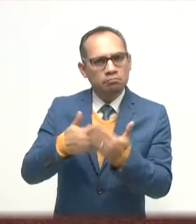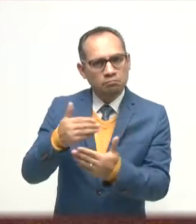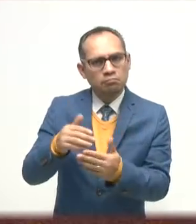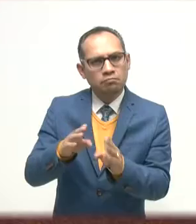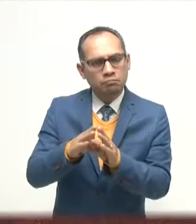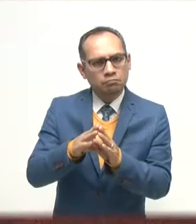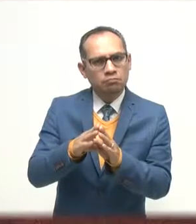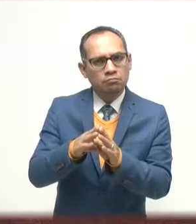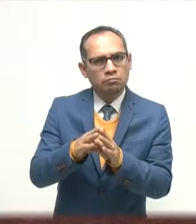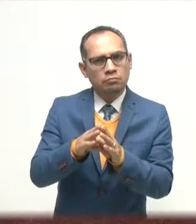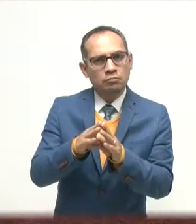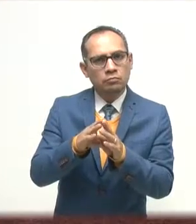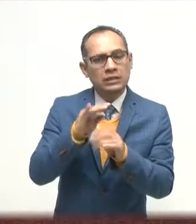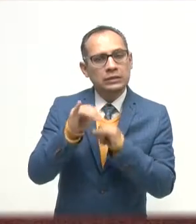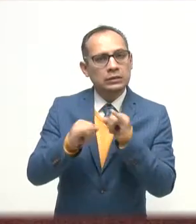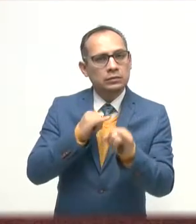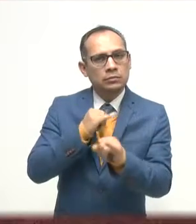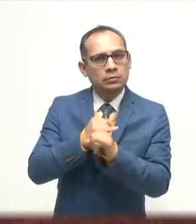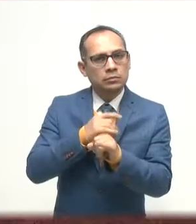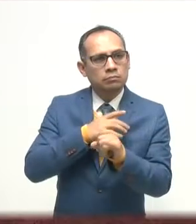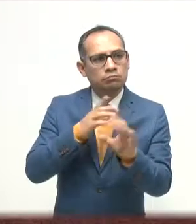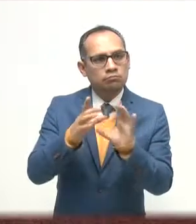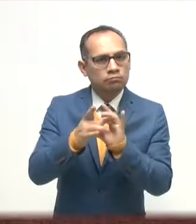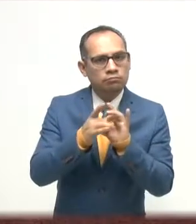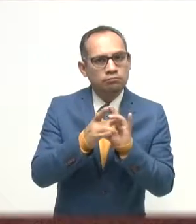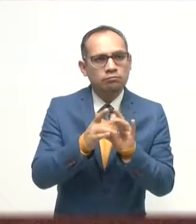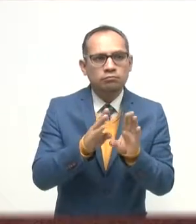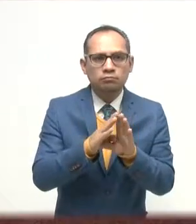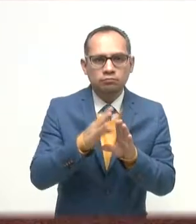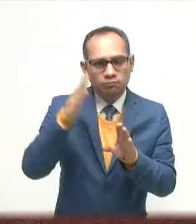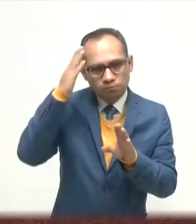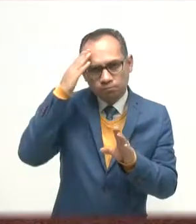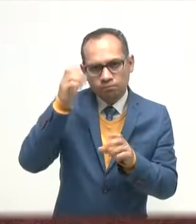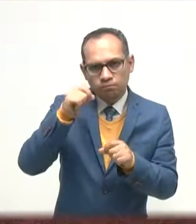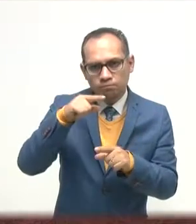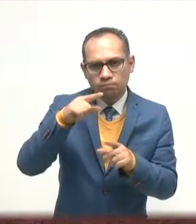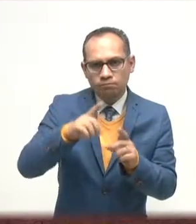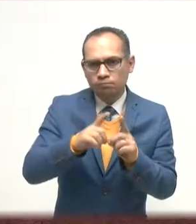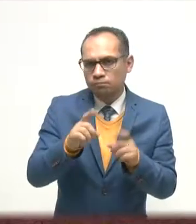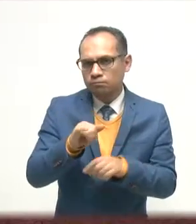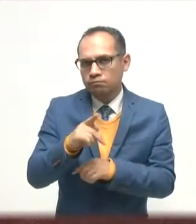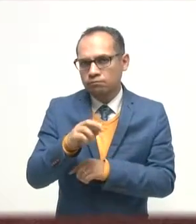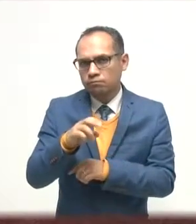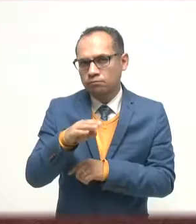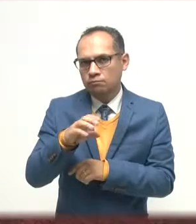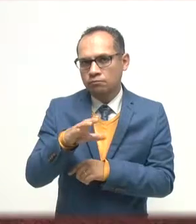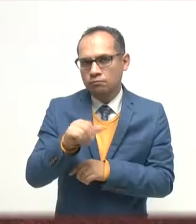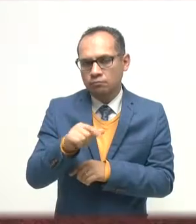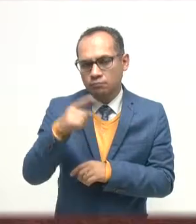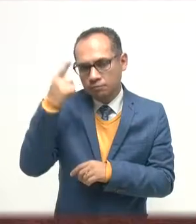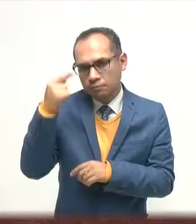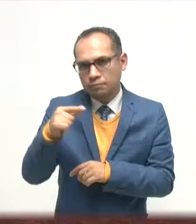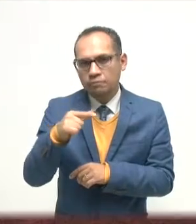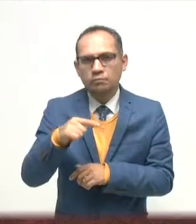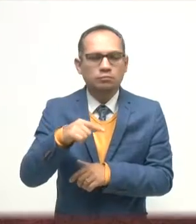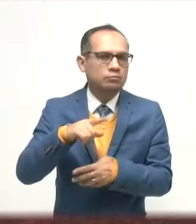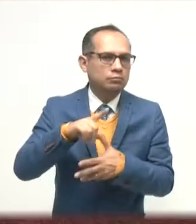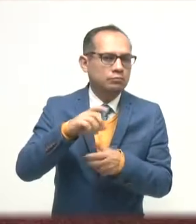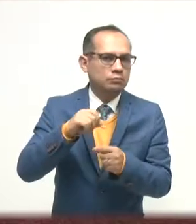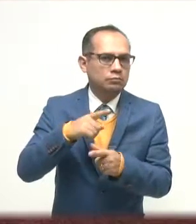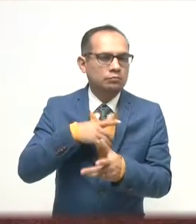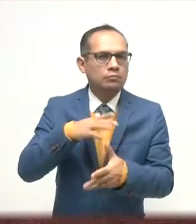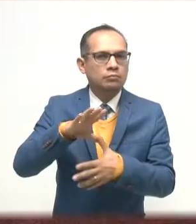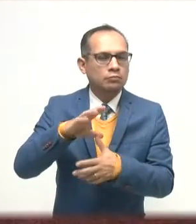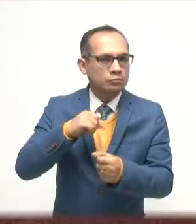internacionales y liderazgo de la diplomacia que fue el líder en américa latina y